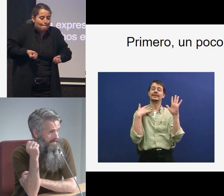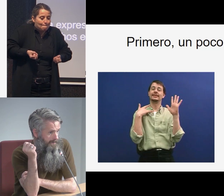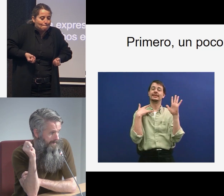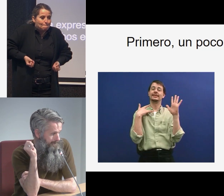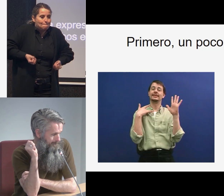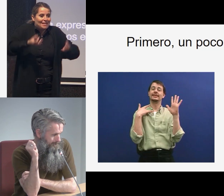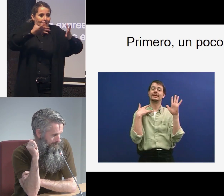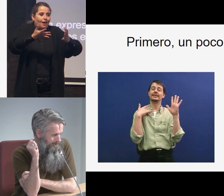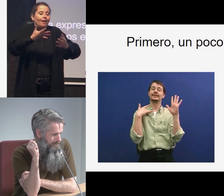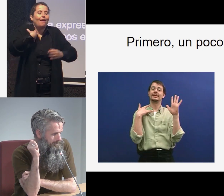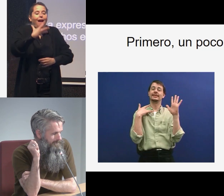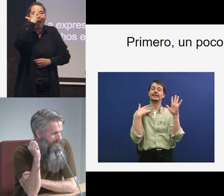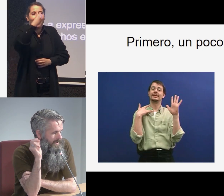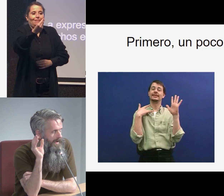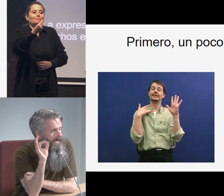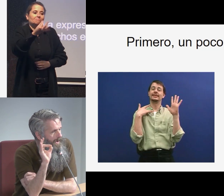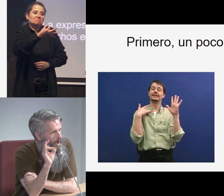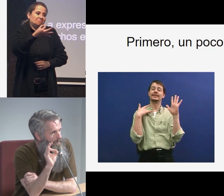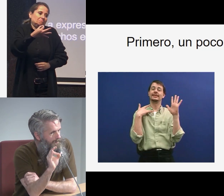muy accesible.